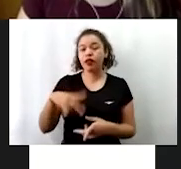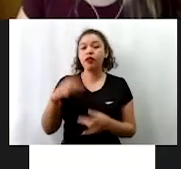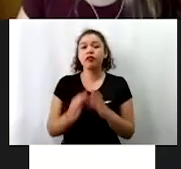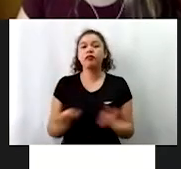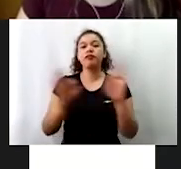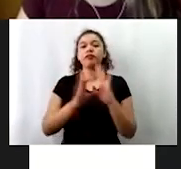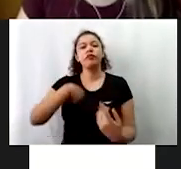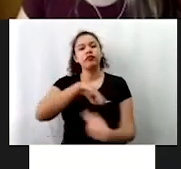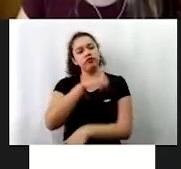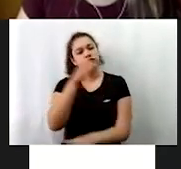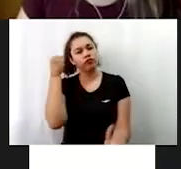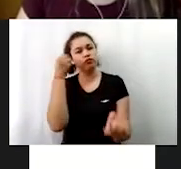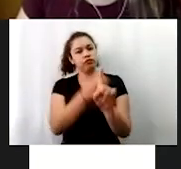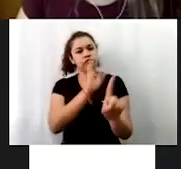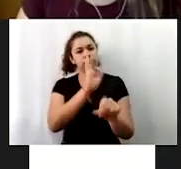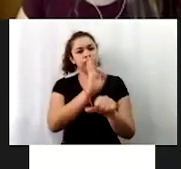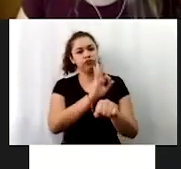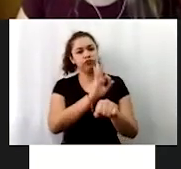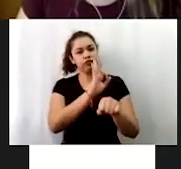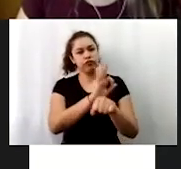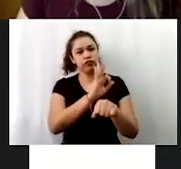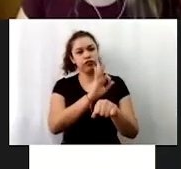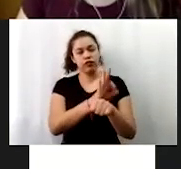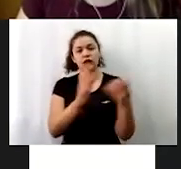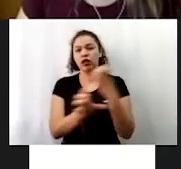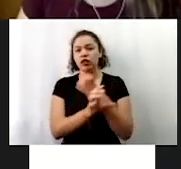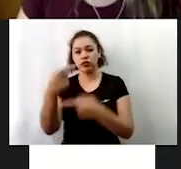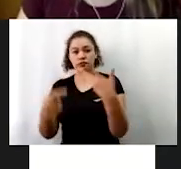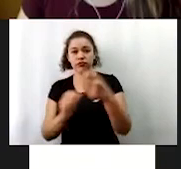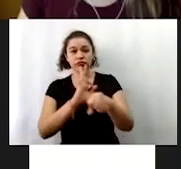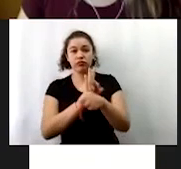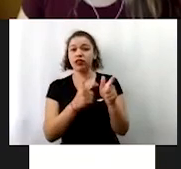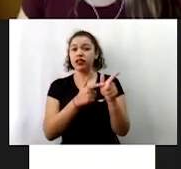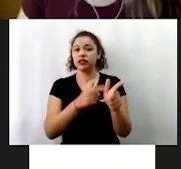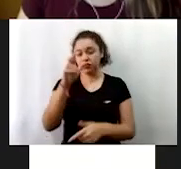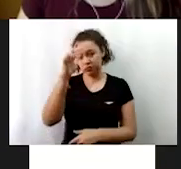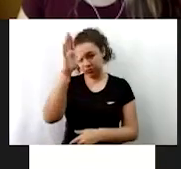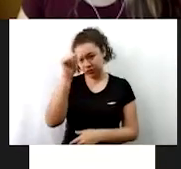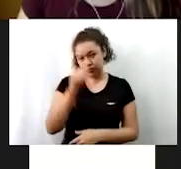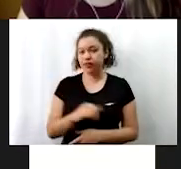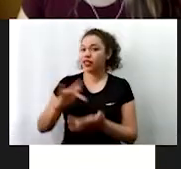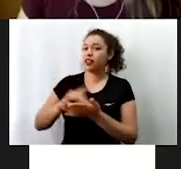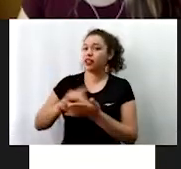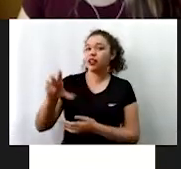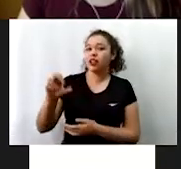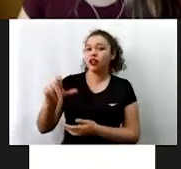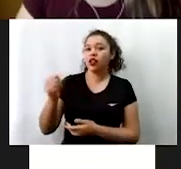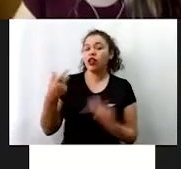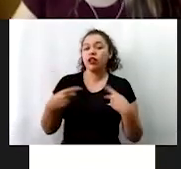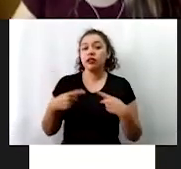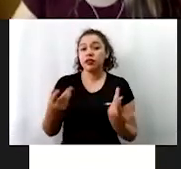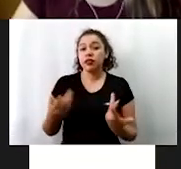que sigamos defendiendo esas cosas. Correcto, sí. De acuerdo, sí. Gracias, Claudia. Sí, ¿Alguien